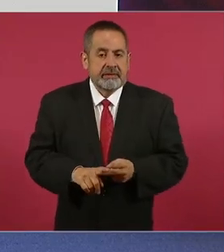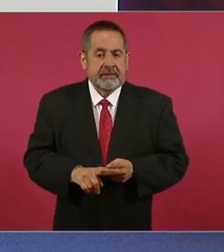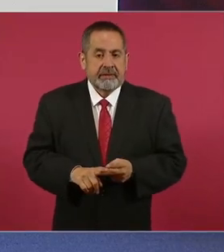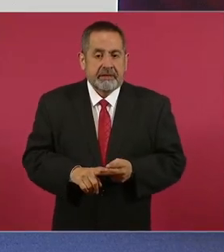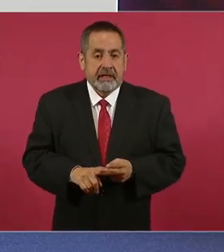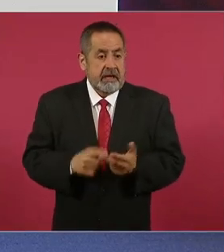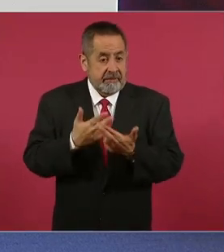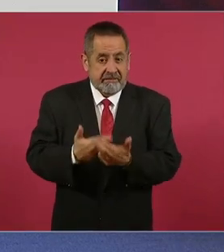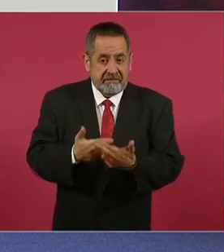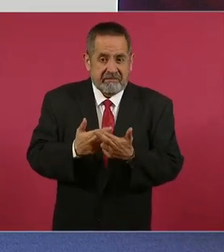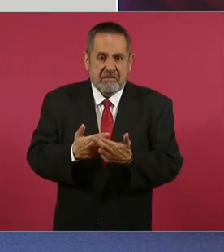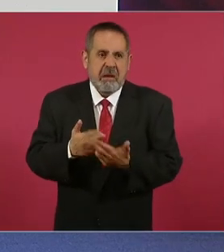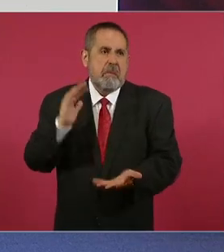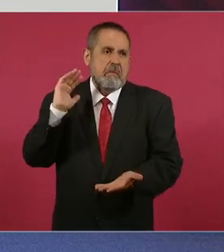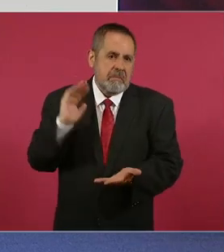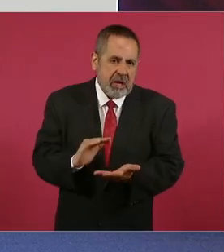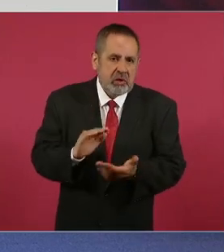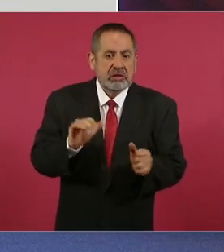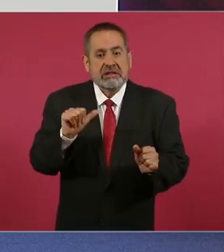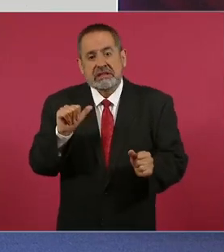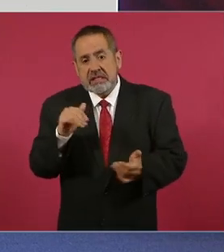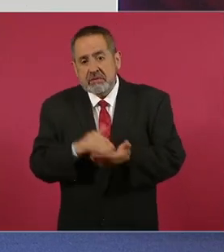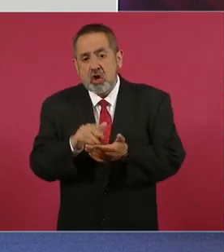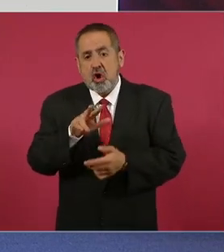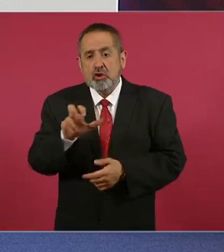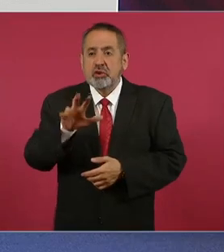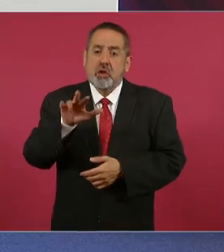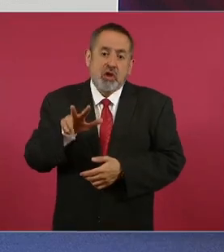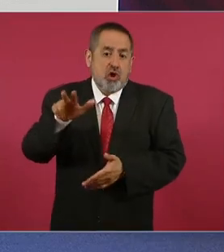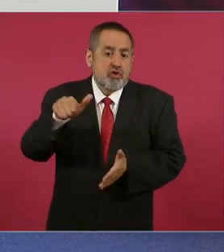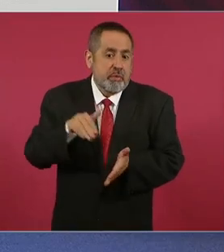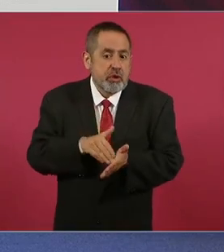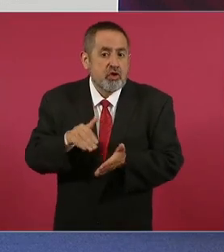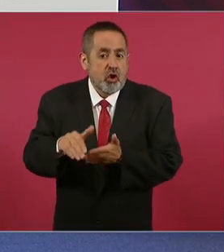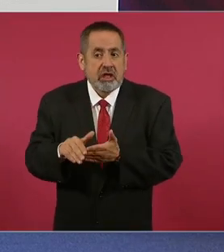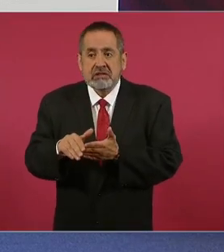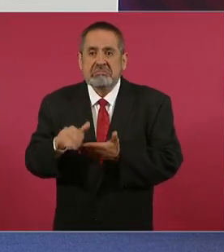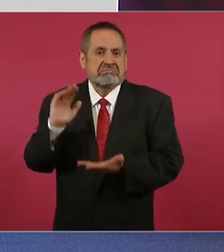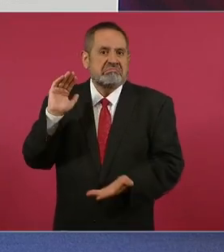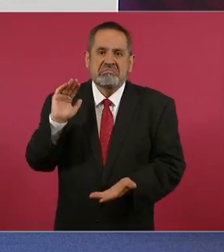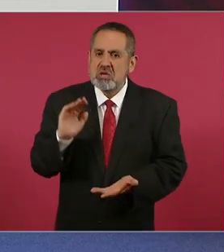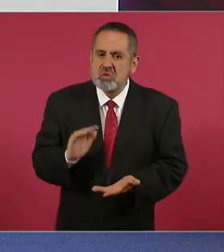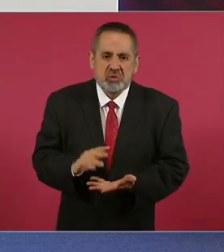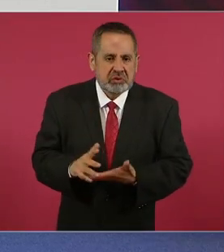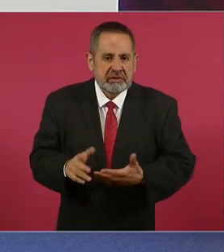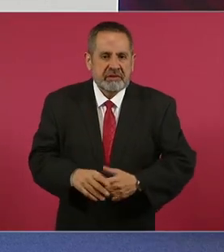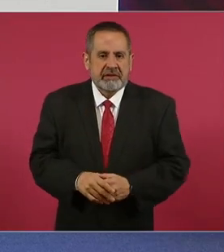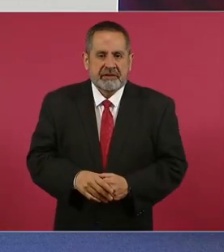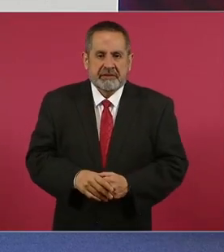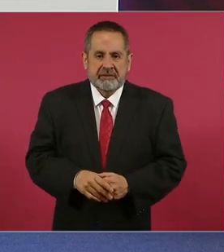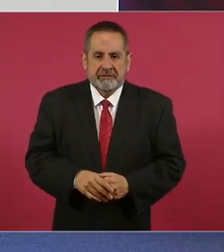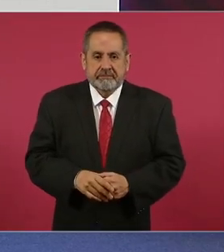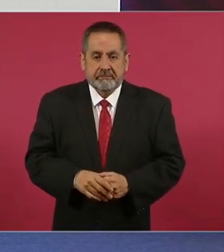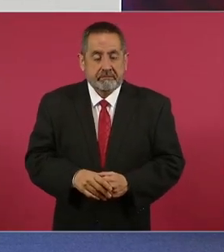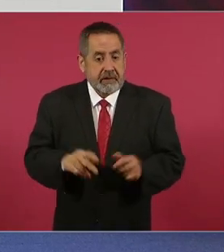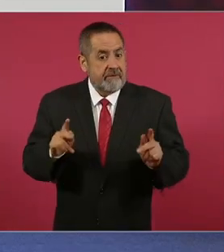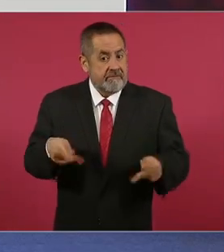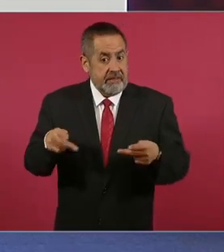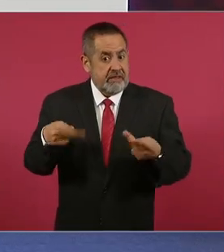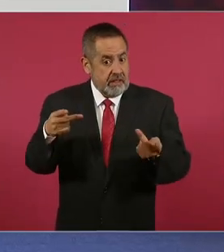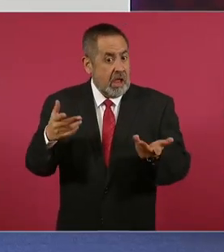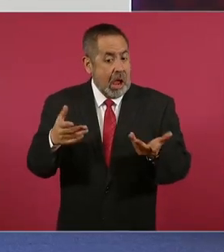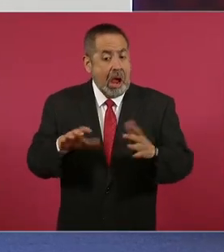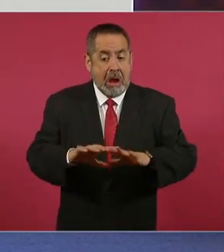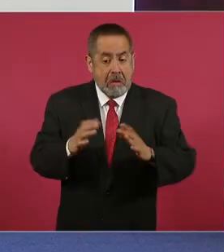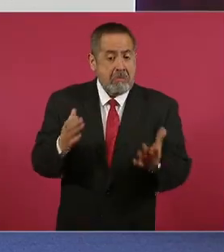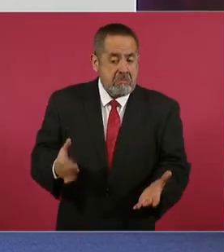cayó la reserva 6.858 millones de barriles de petróleo crudo equivalente. Tuvieron un